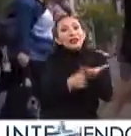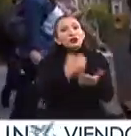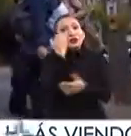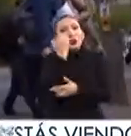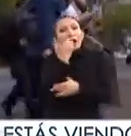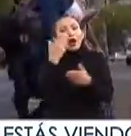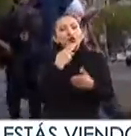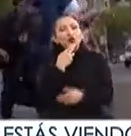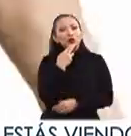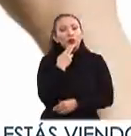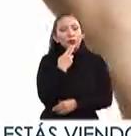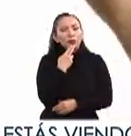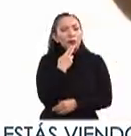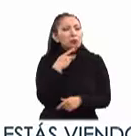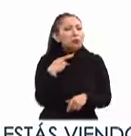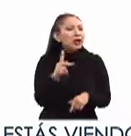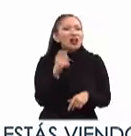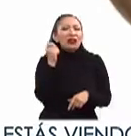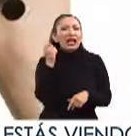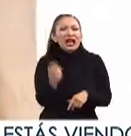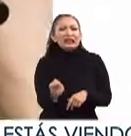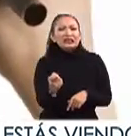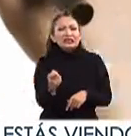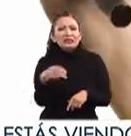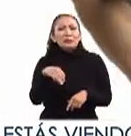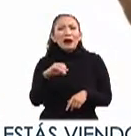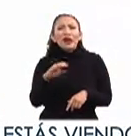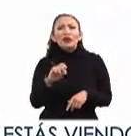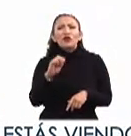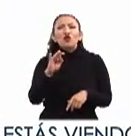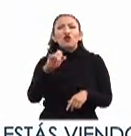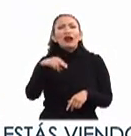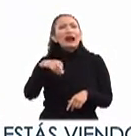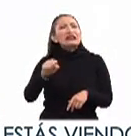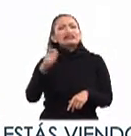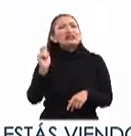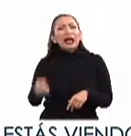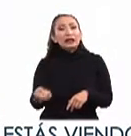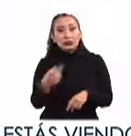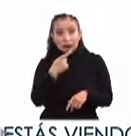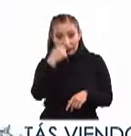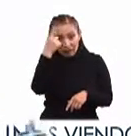sistema escolar. Pero, ¿qué es mindfulness? La